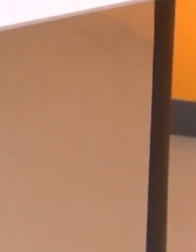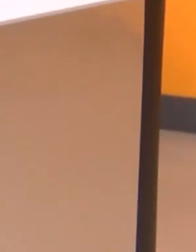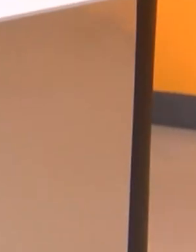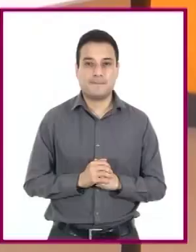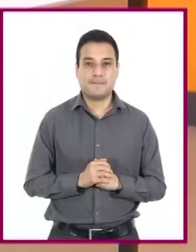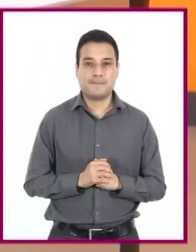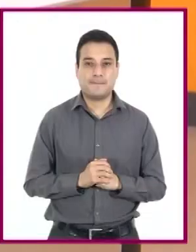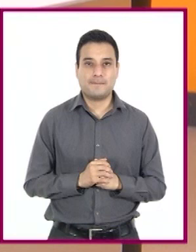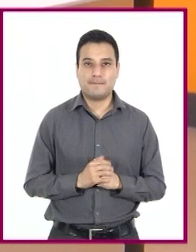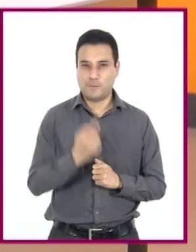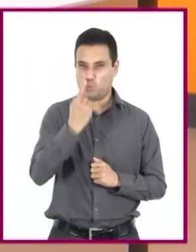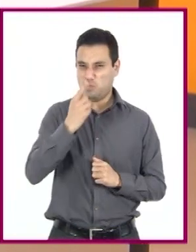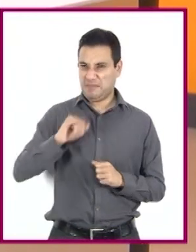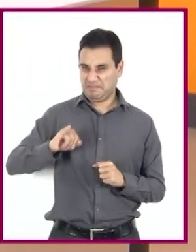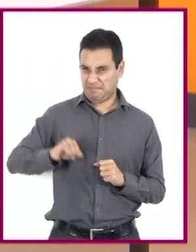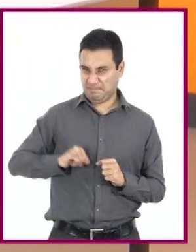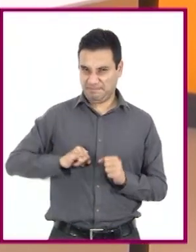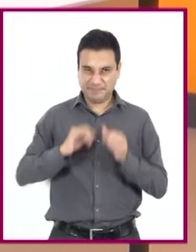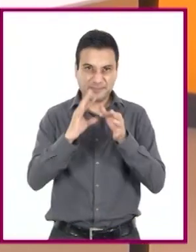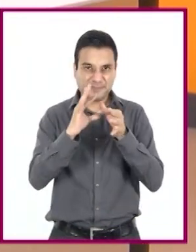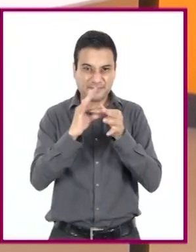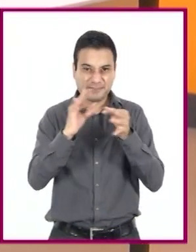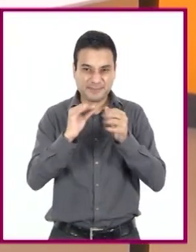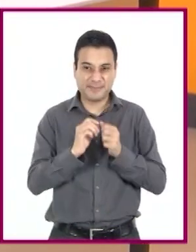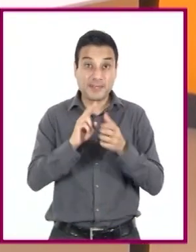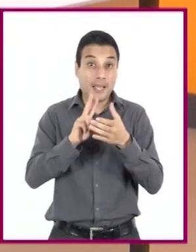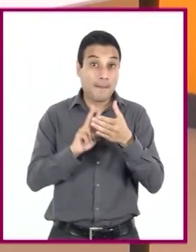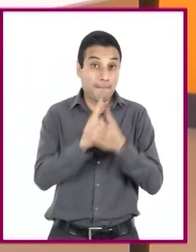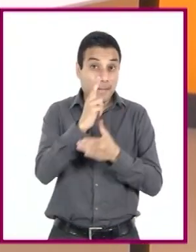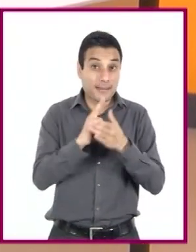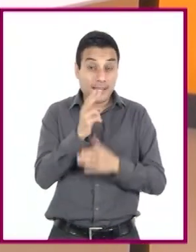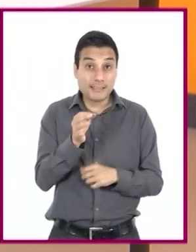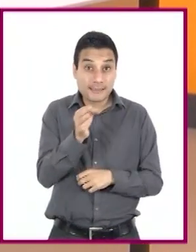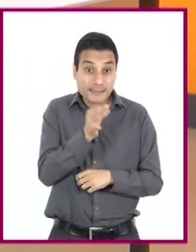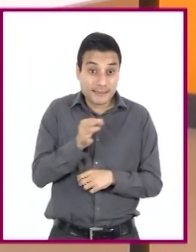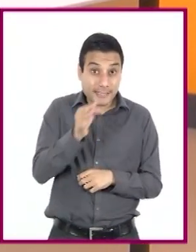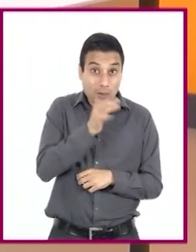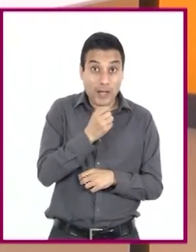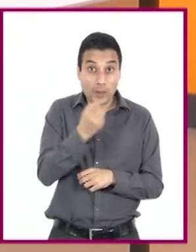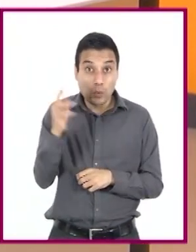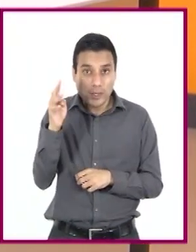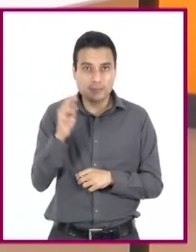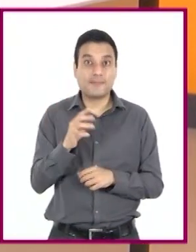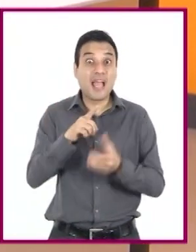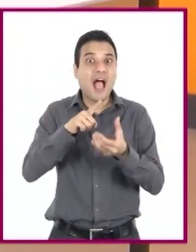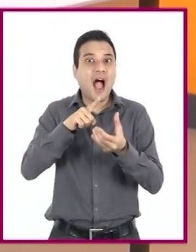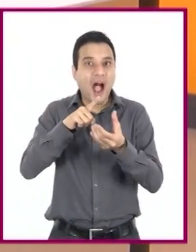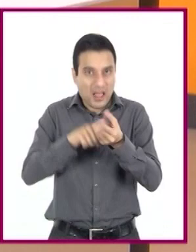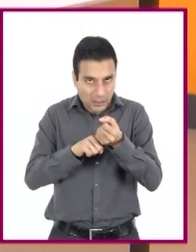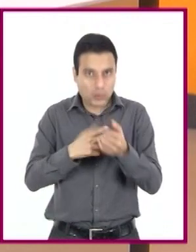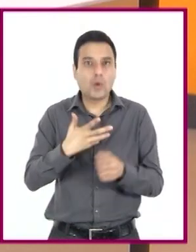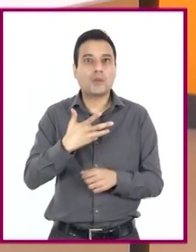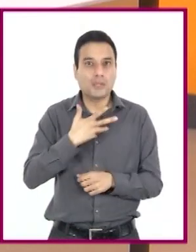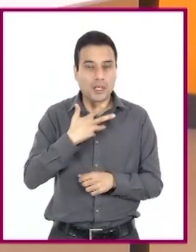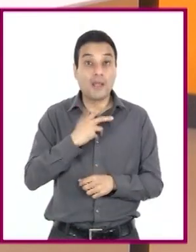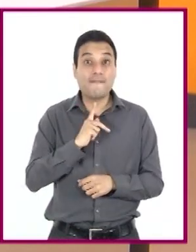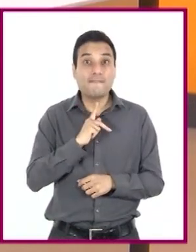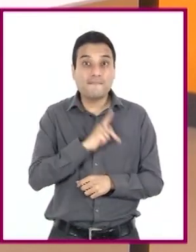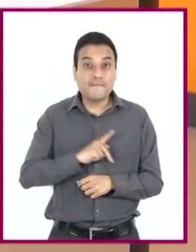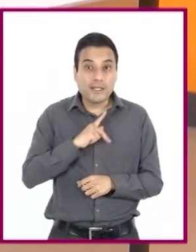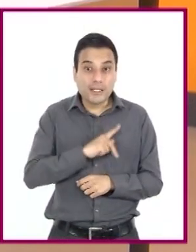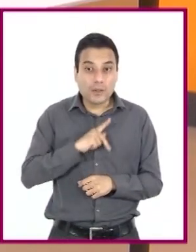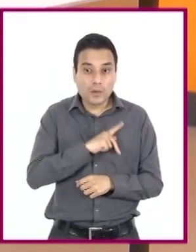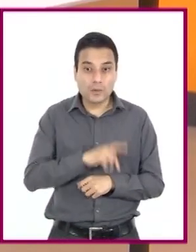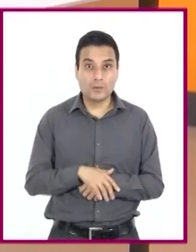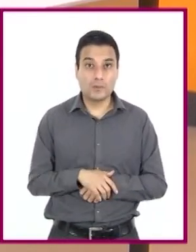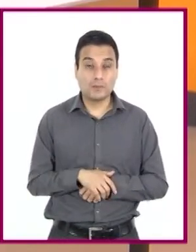Un dato interesante. Algunas células vegetales almacenan venenos en las vacuolas, como el ácido sulfúrico,